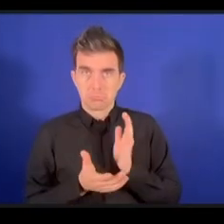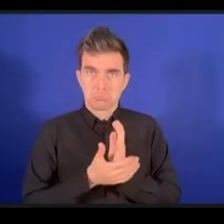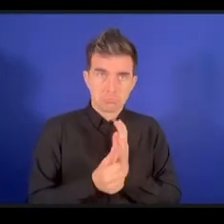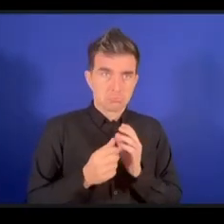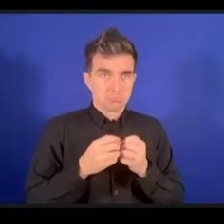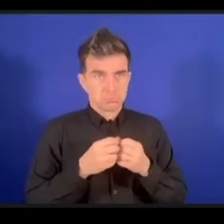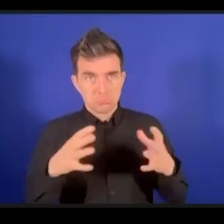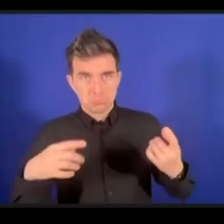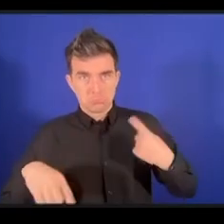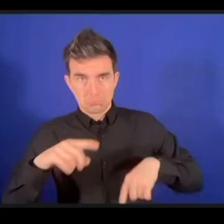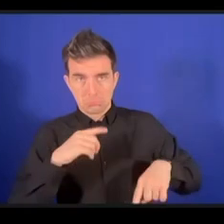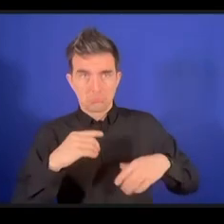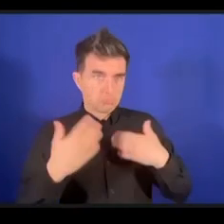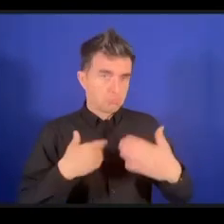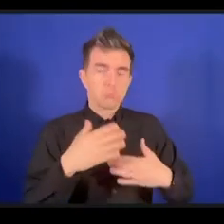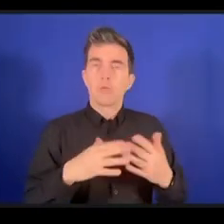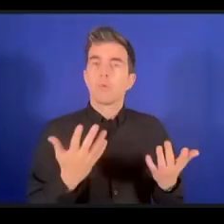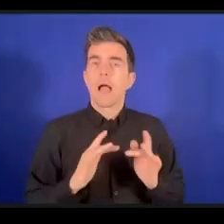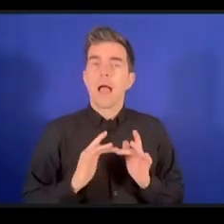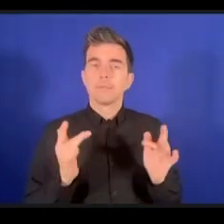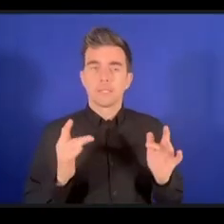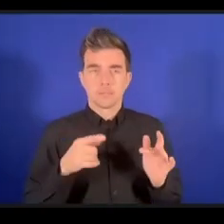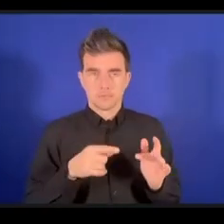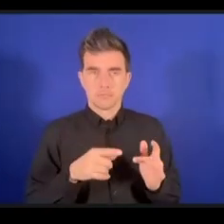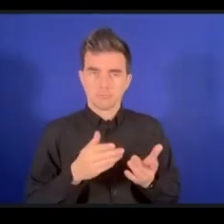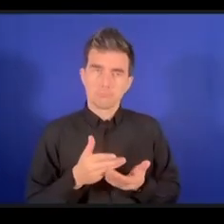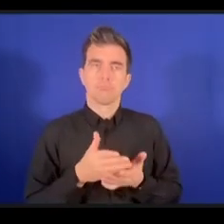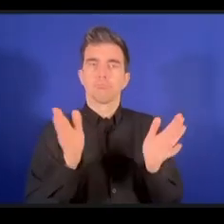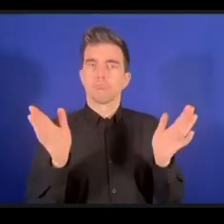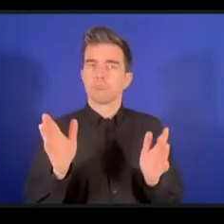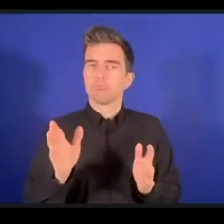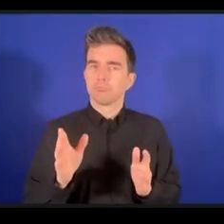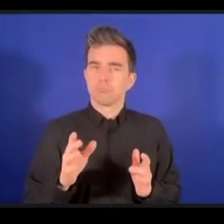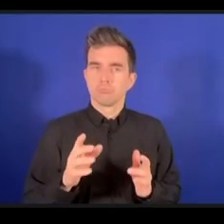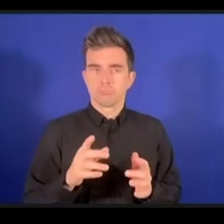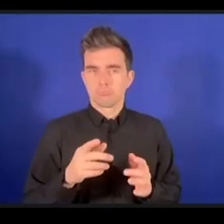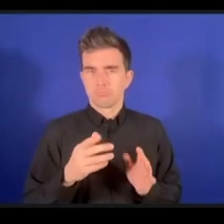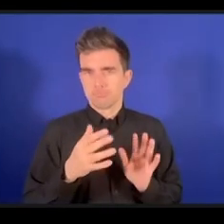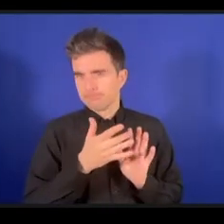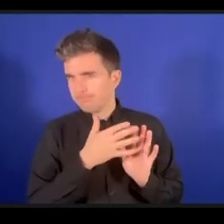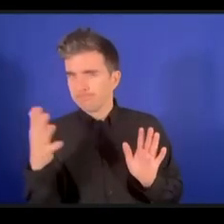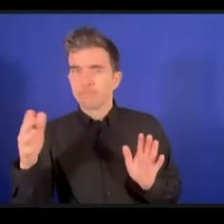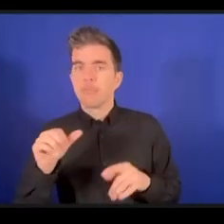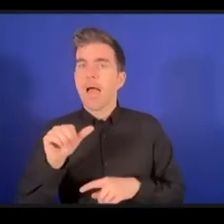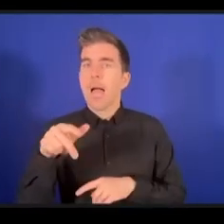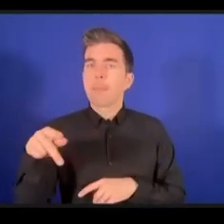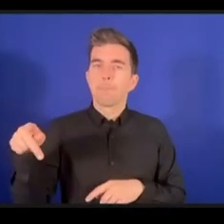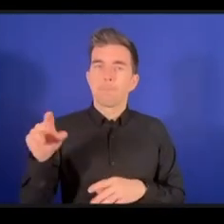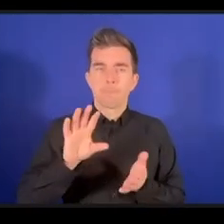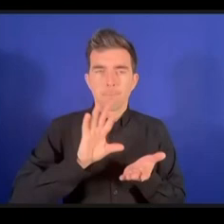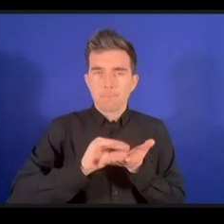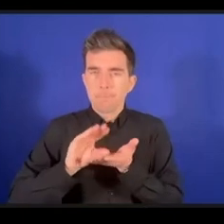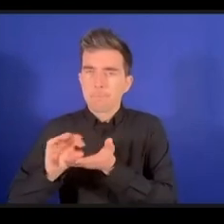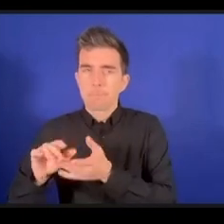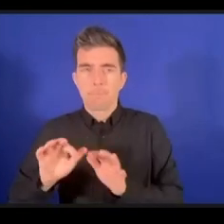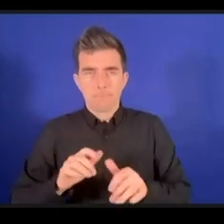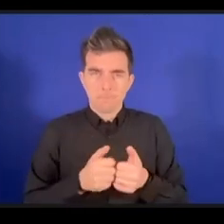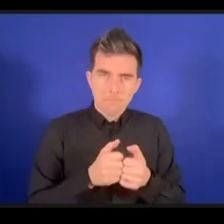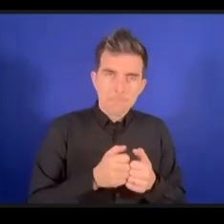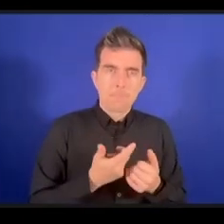internet tengo la impresión de que crear normas normativas No necesariamente crea capacidad para utilizar estos